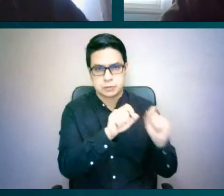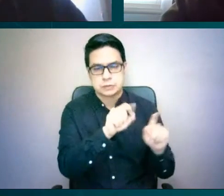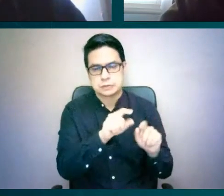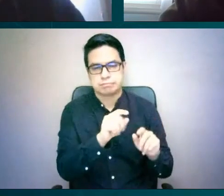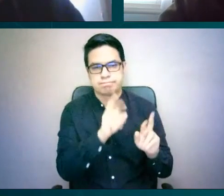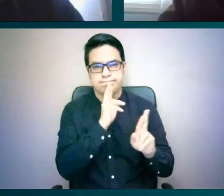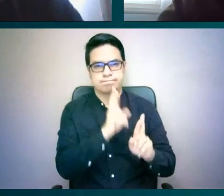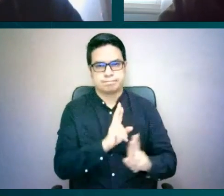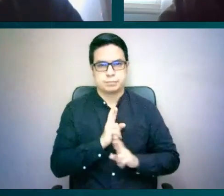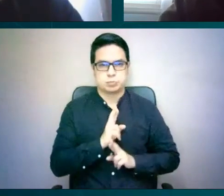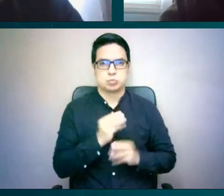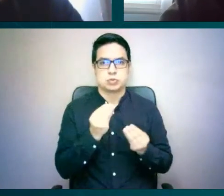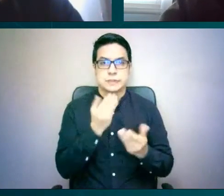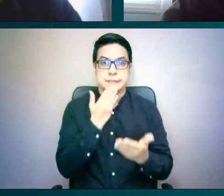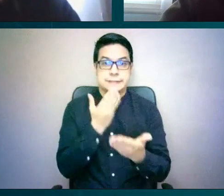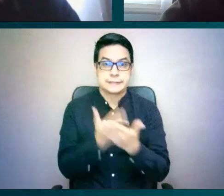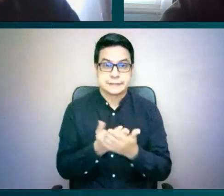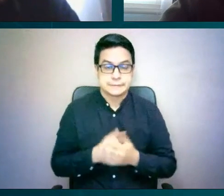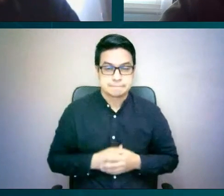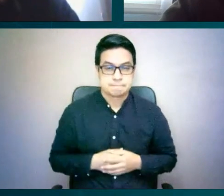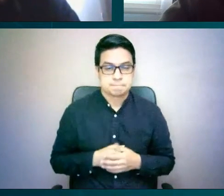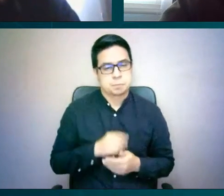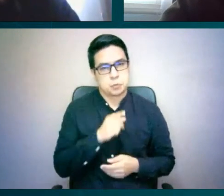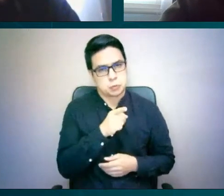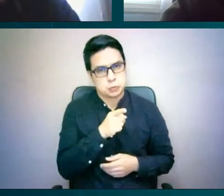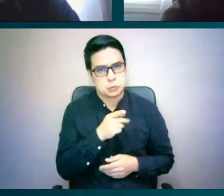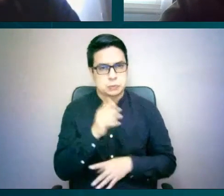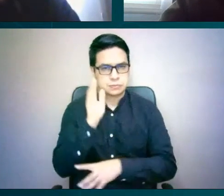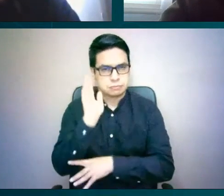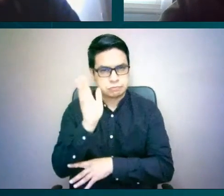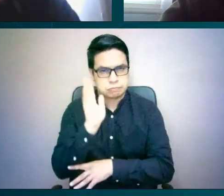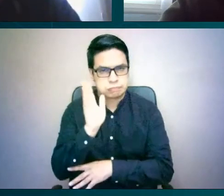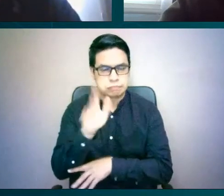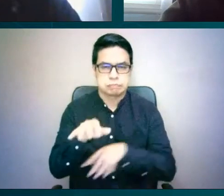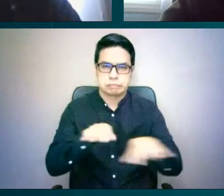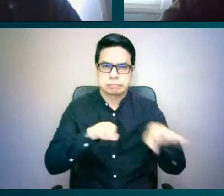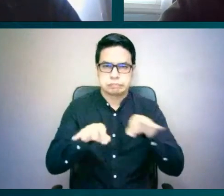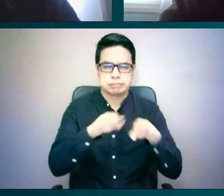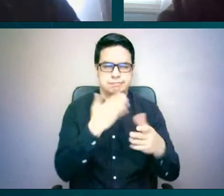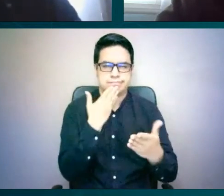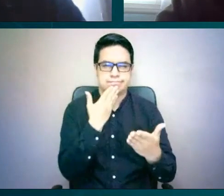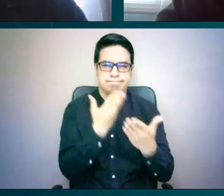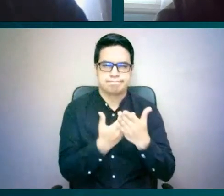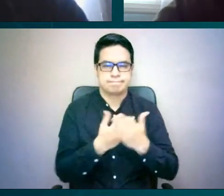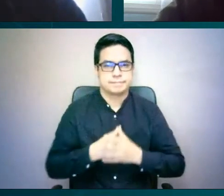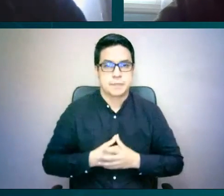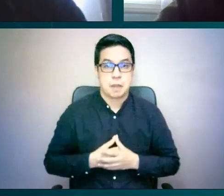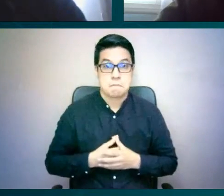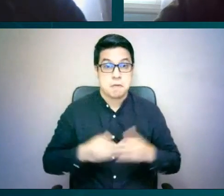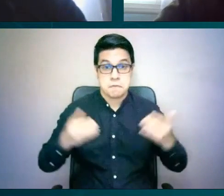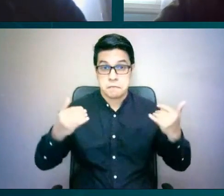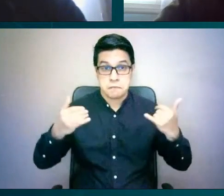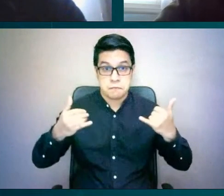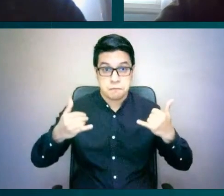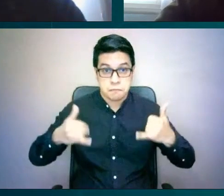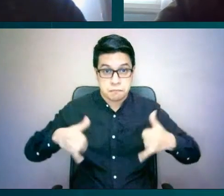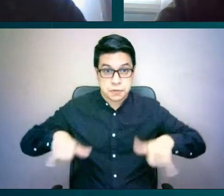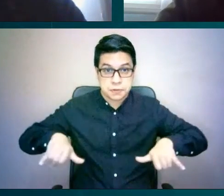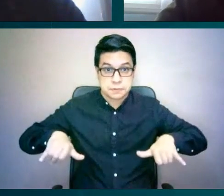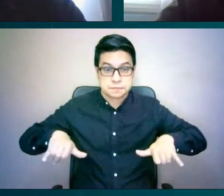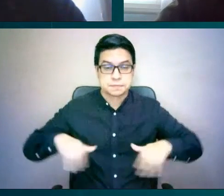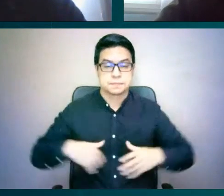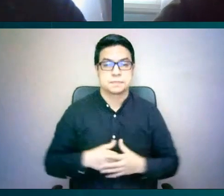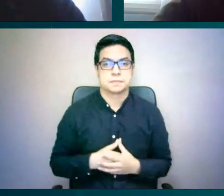tenía anotadas. Nuevamente agradezco mucho tu presentación y con esto damos por